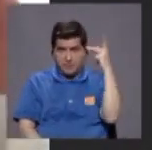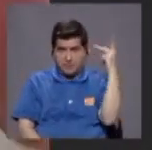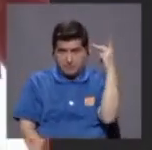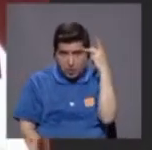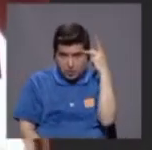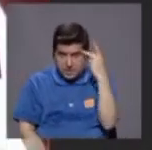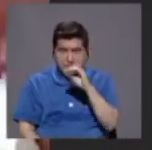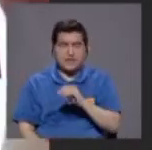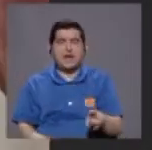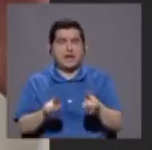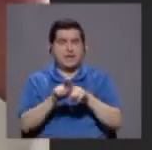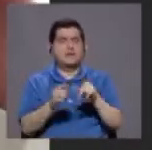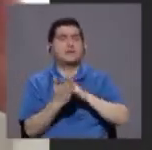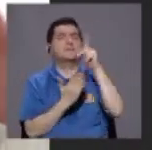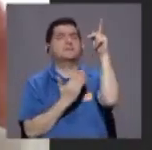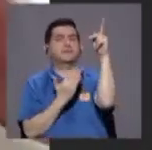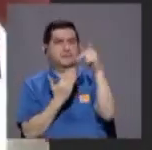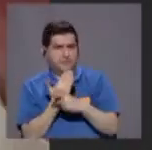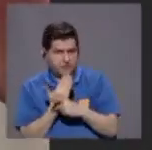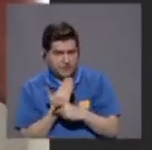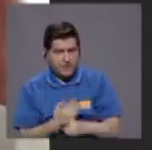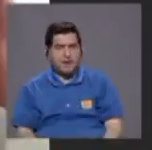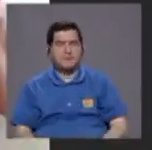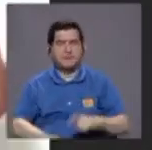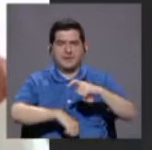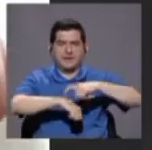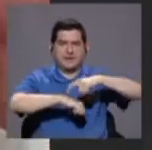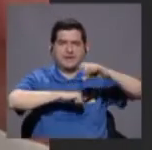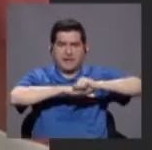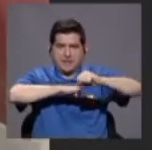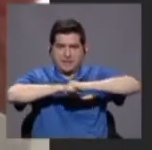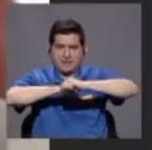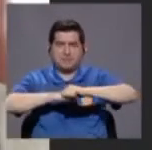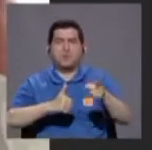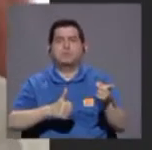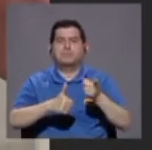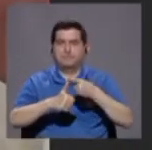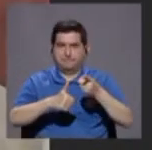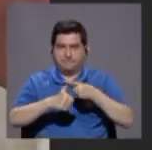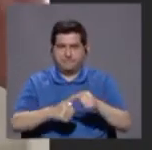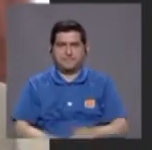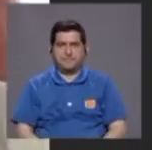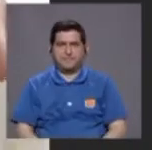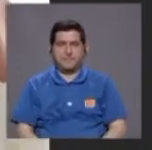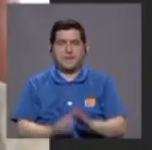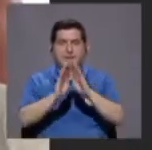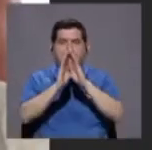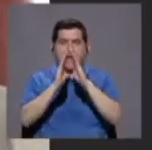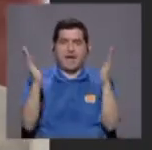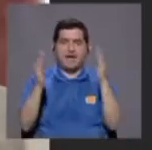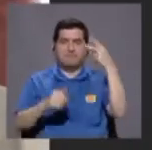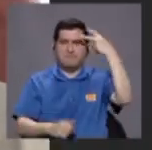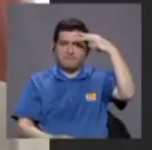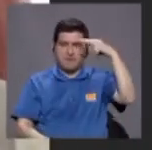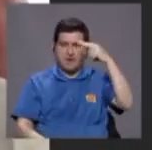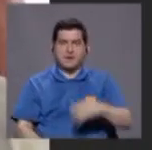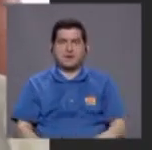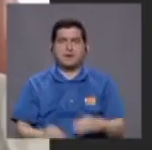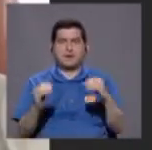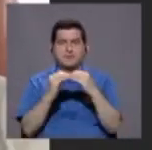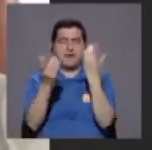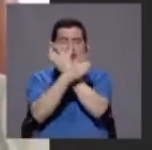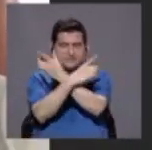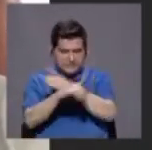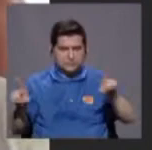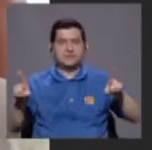y programáticamente durante la campaña. El primero fue abrir a México a una mayor